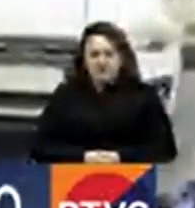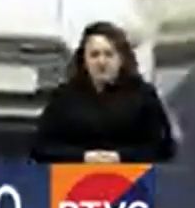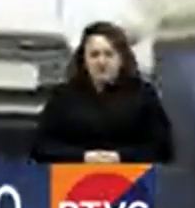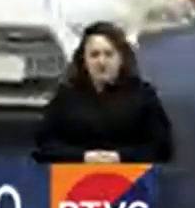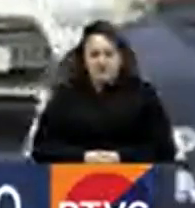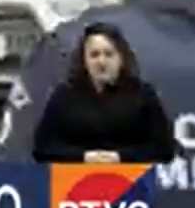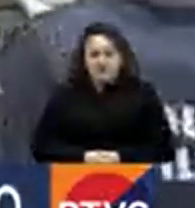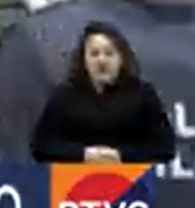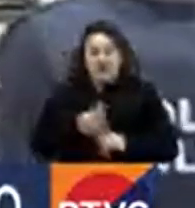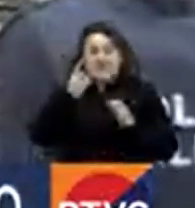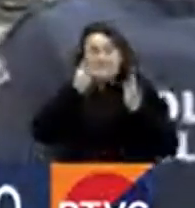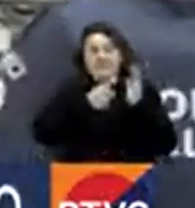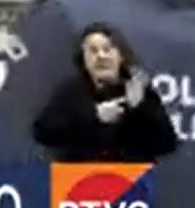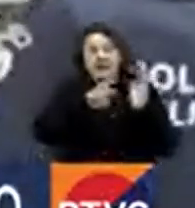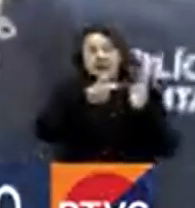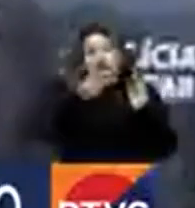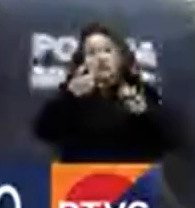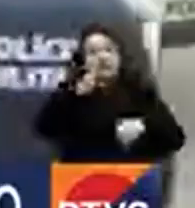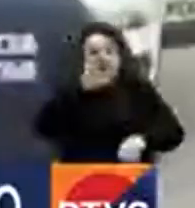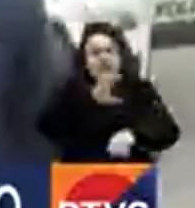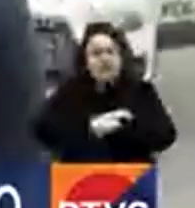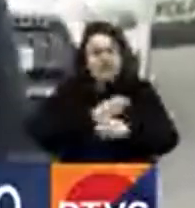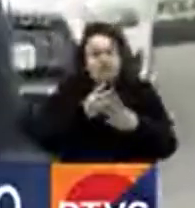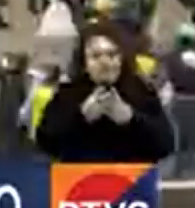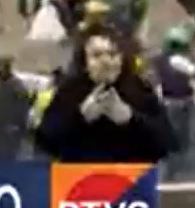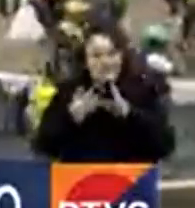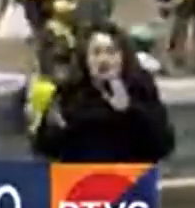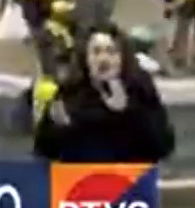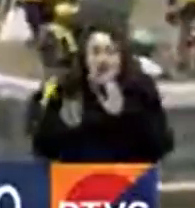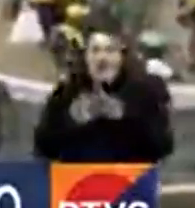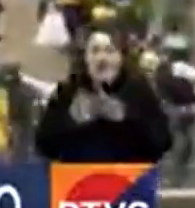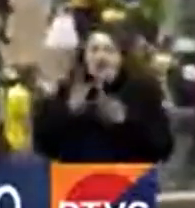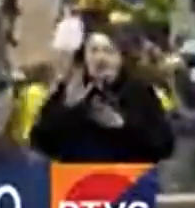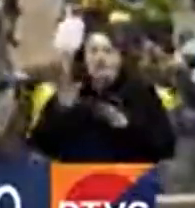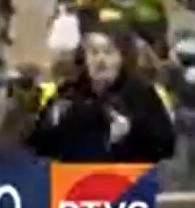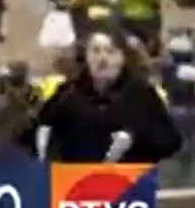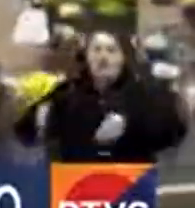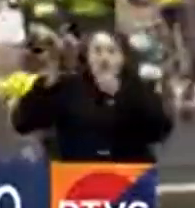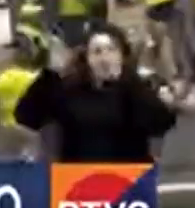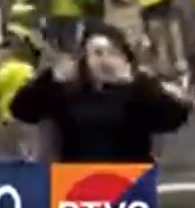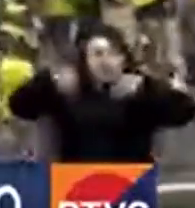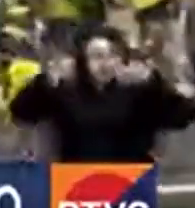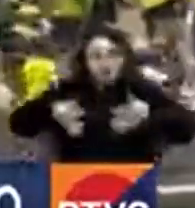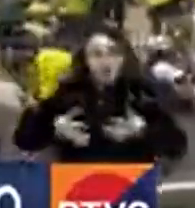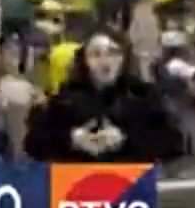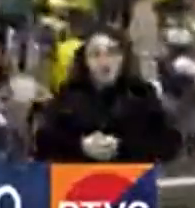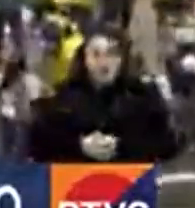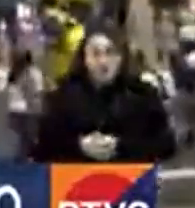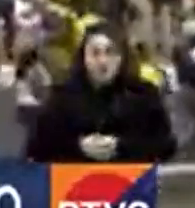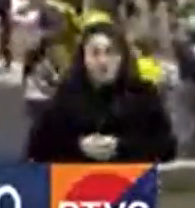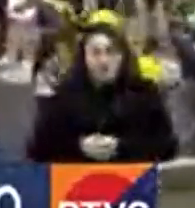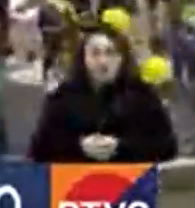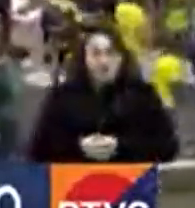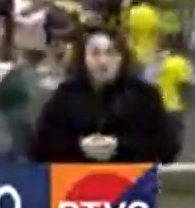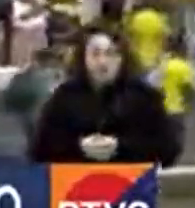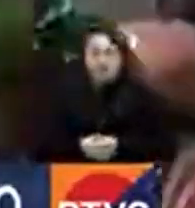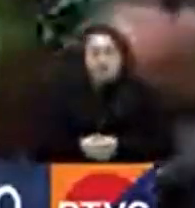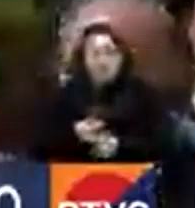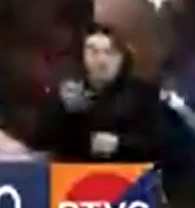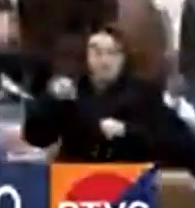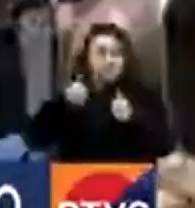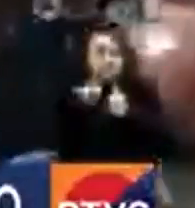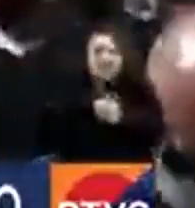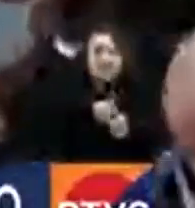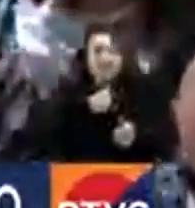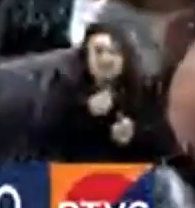Van 1.200 detenciones relacionadas con el asalto a edificios oficiales de decenas de miles de radicales, seguidores del